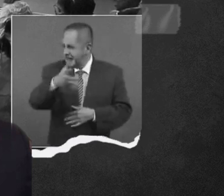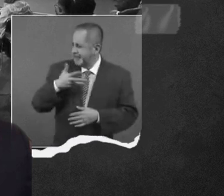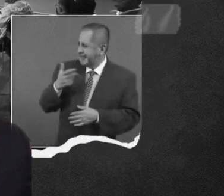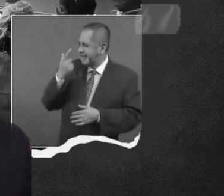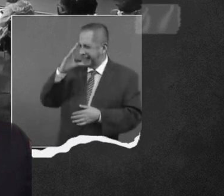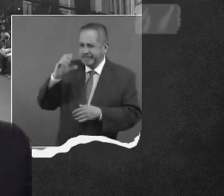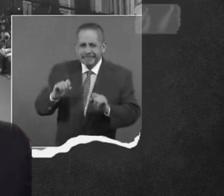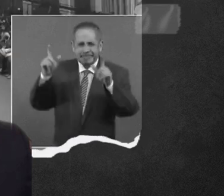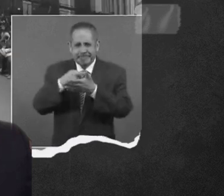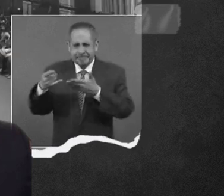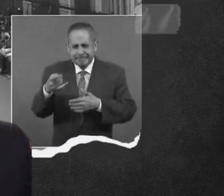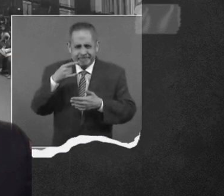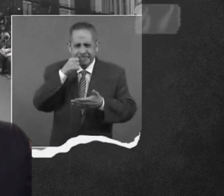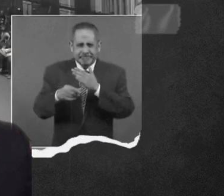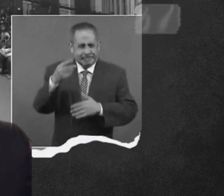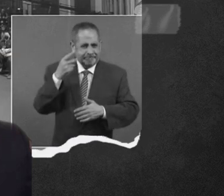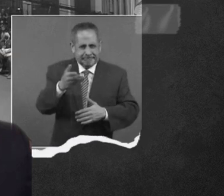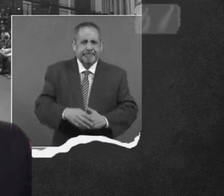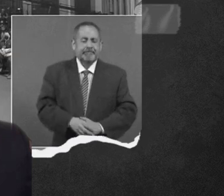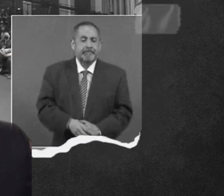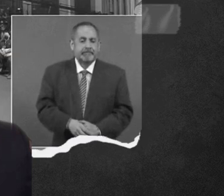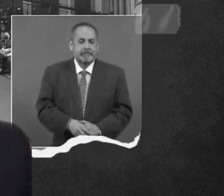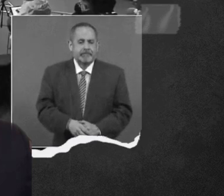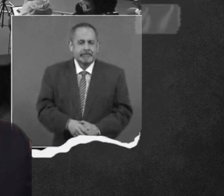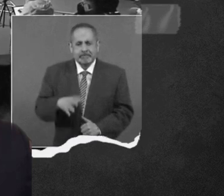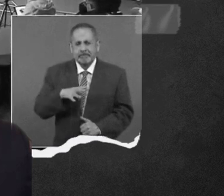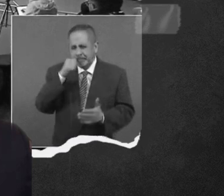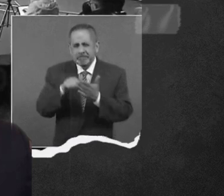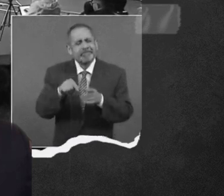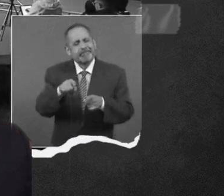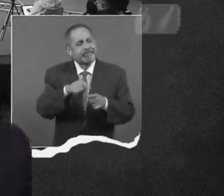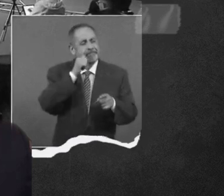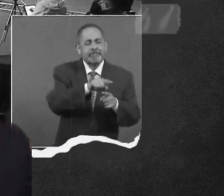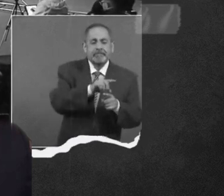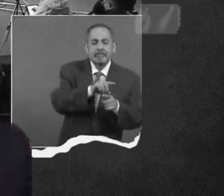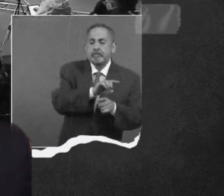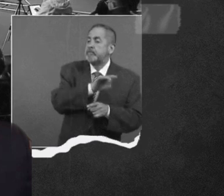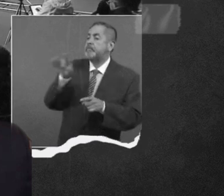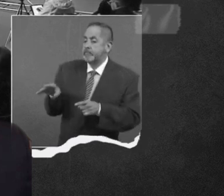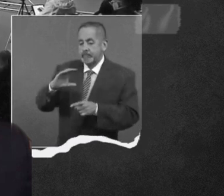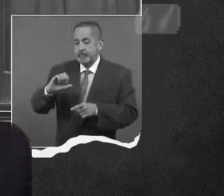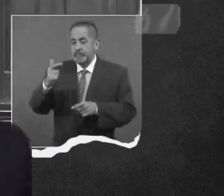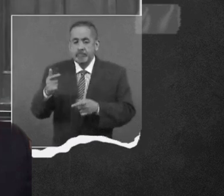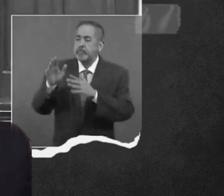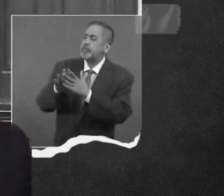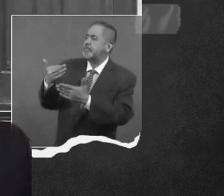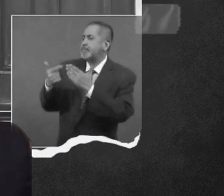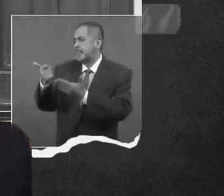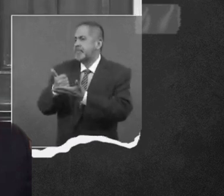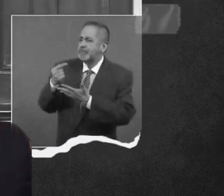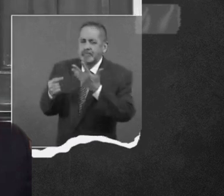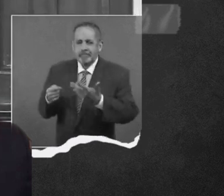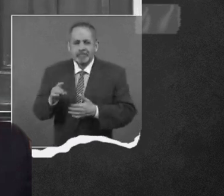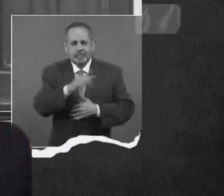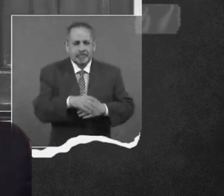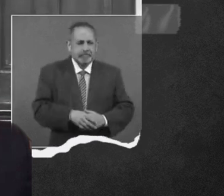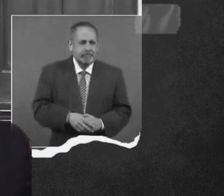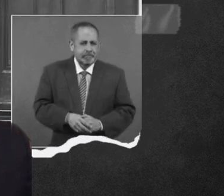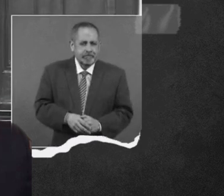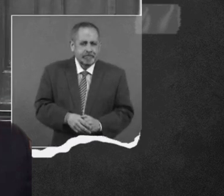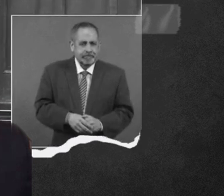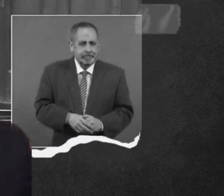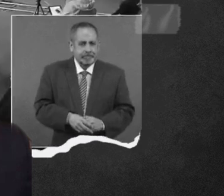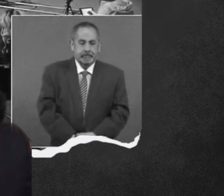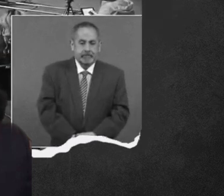tendrás por ahí algunas producción unas cartas que le mandaba Salinas señor presidente nos falta dinero ayúdennos los recibos